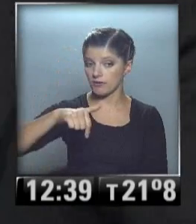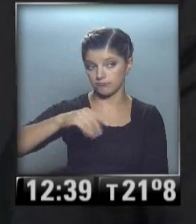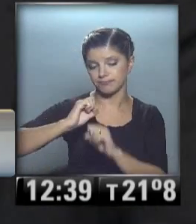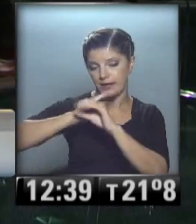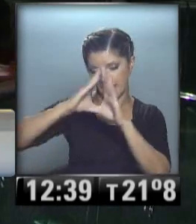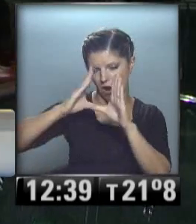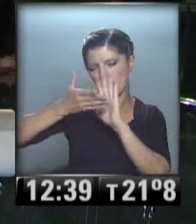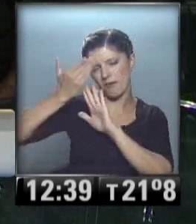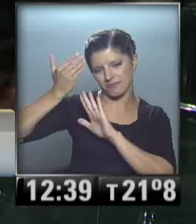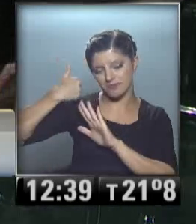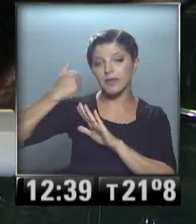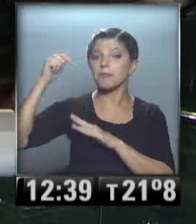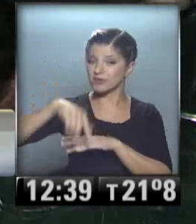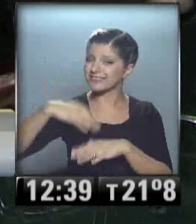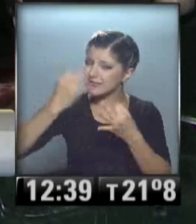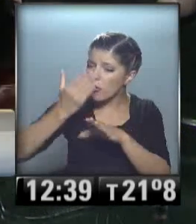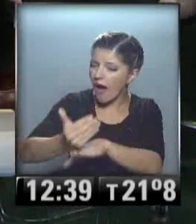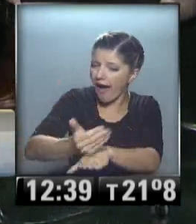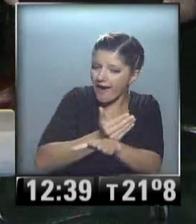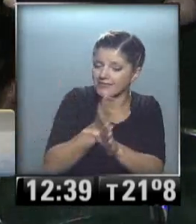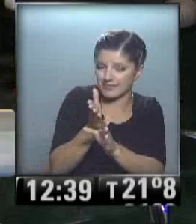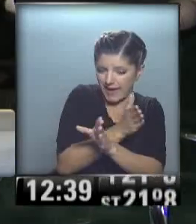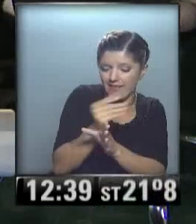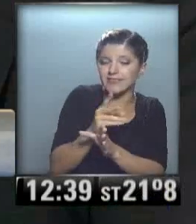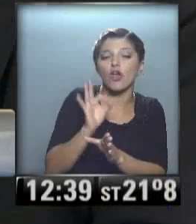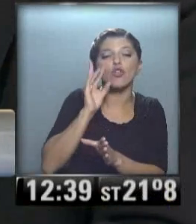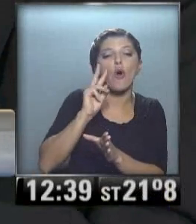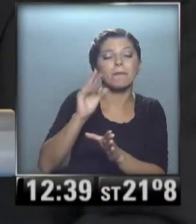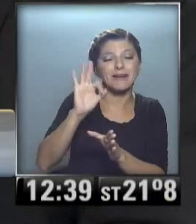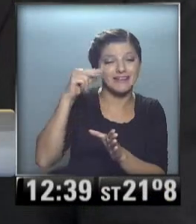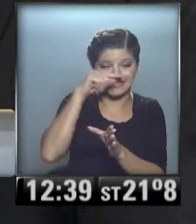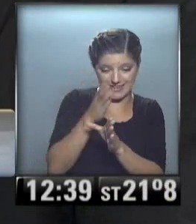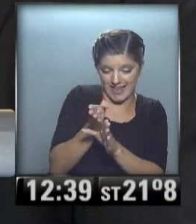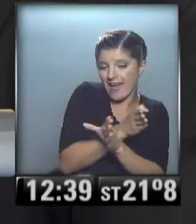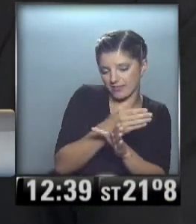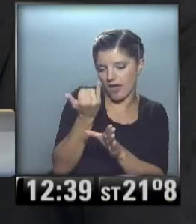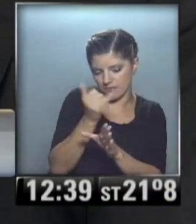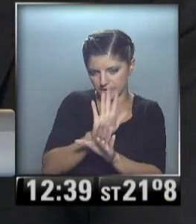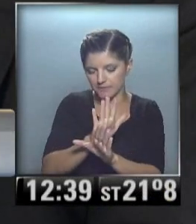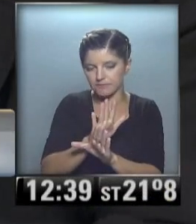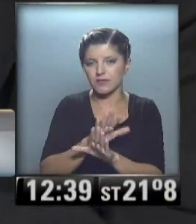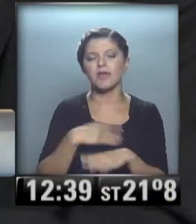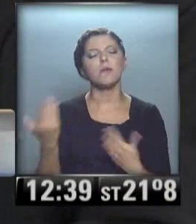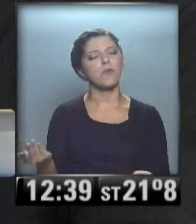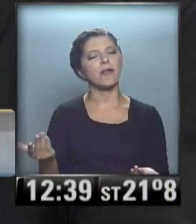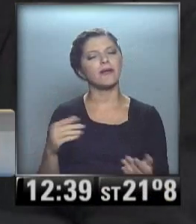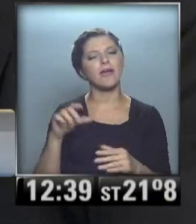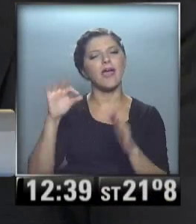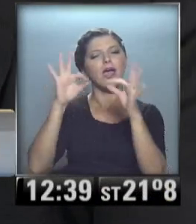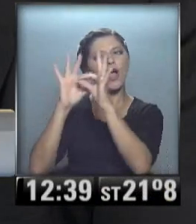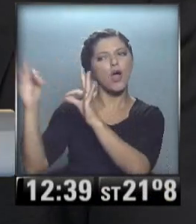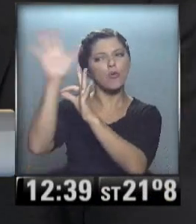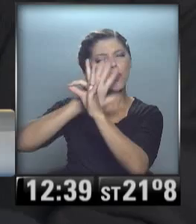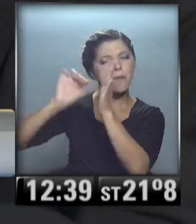pero probablemente esta condición ya se daba antes de la crisis del 2007-2008, no son los países centrales los que controlan